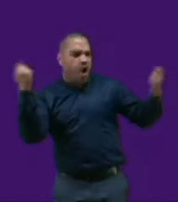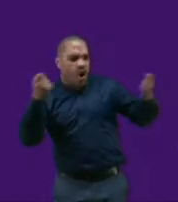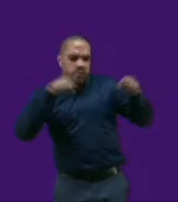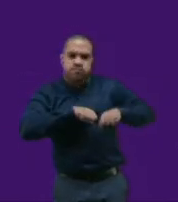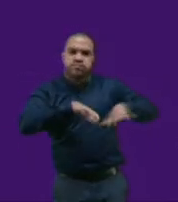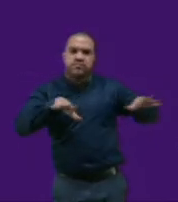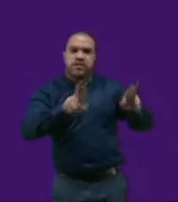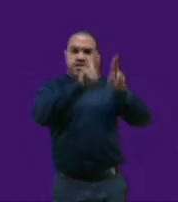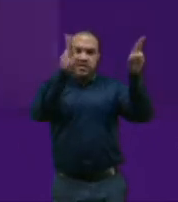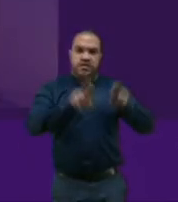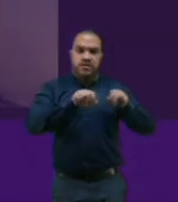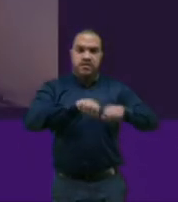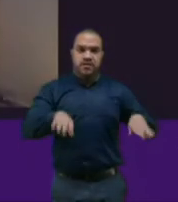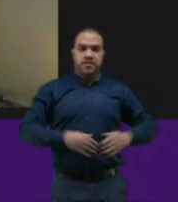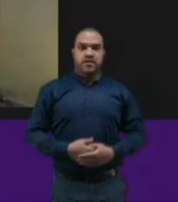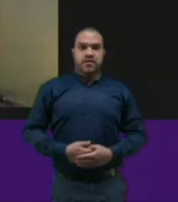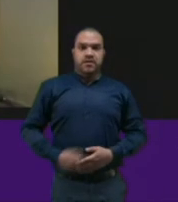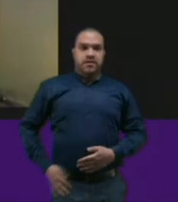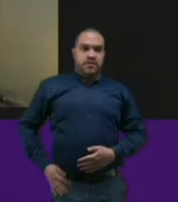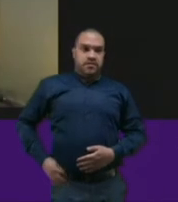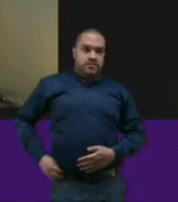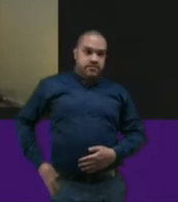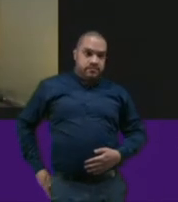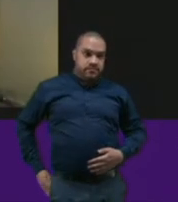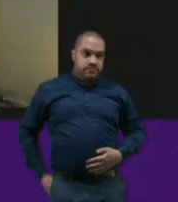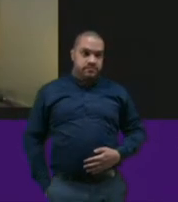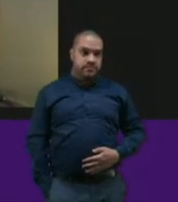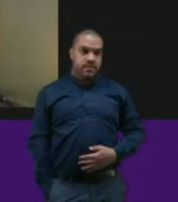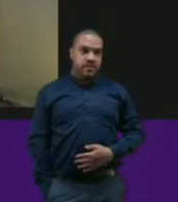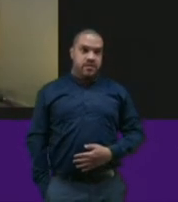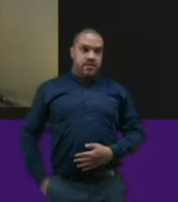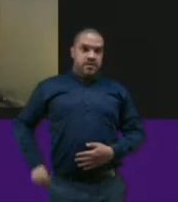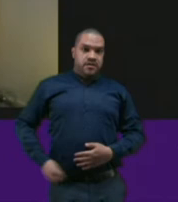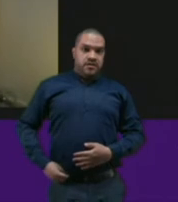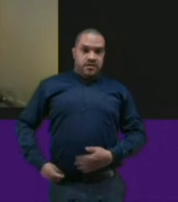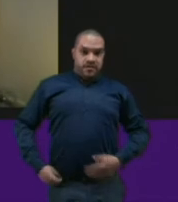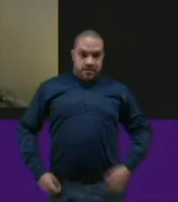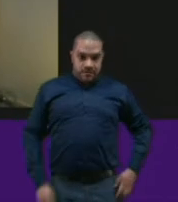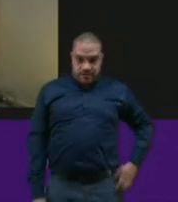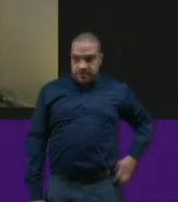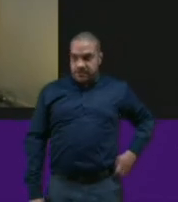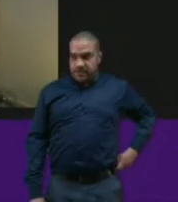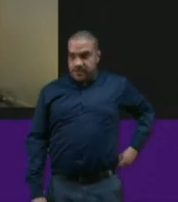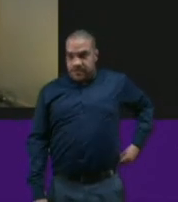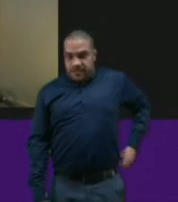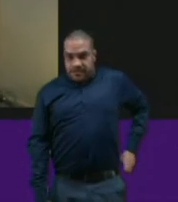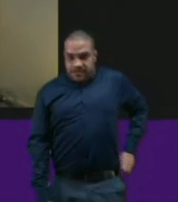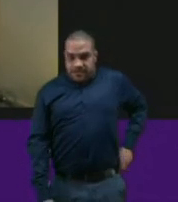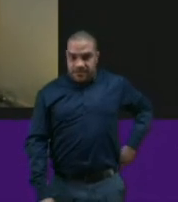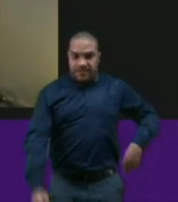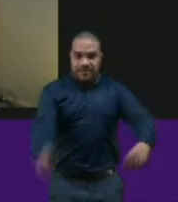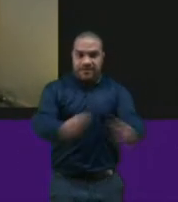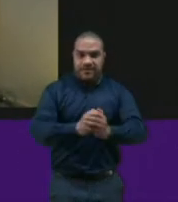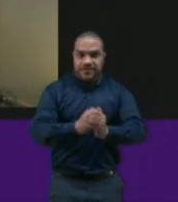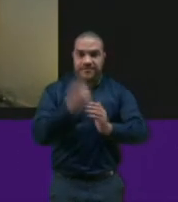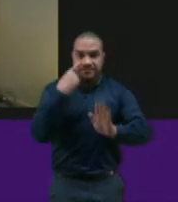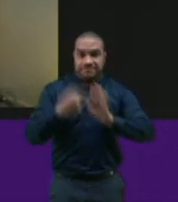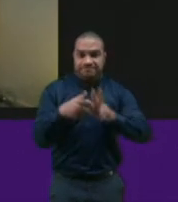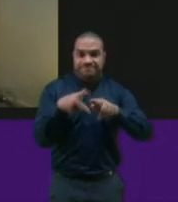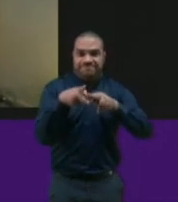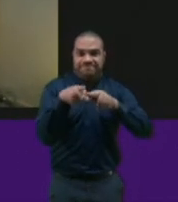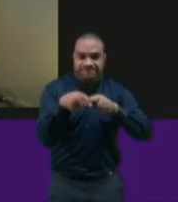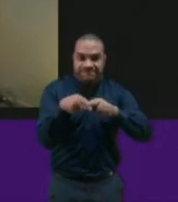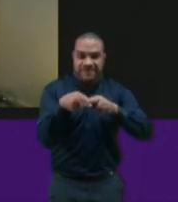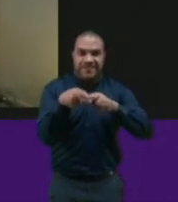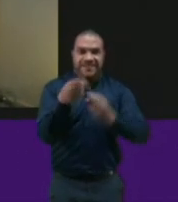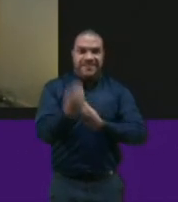Hila, ahora sí, pues sí, bueno, muchas gracias. Es que era imposible interrumpir